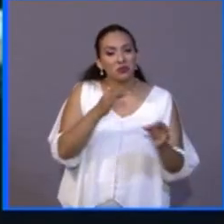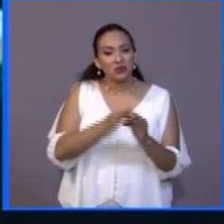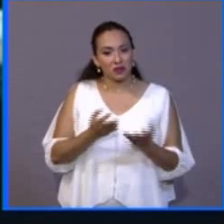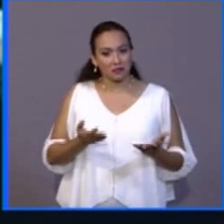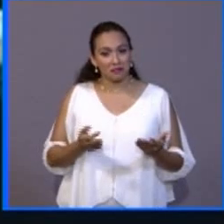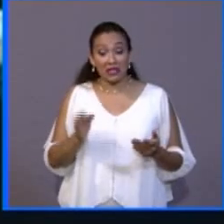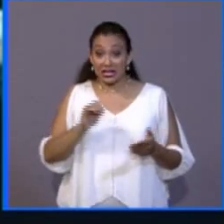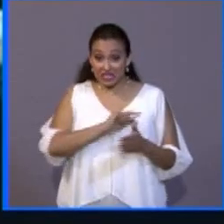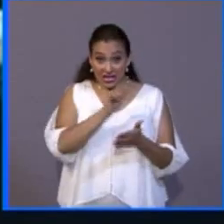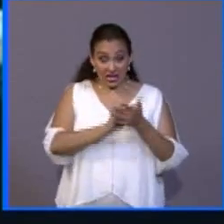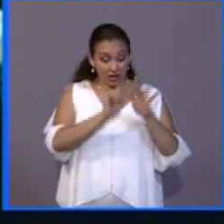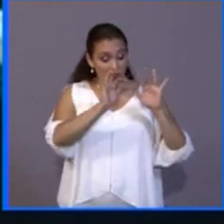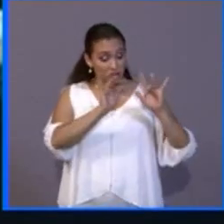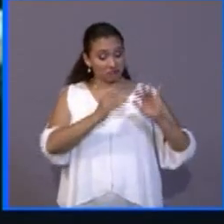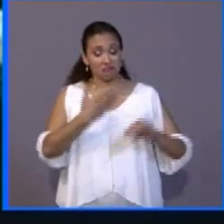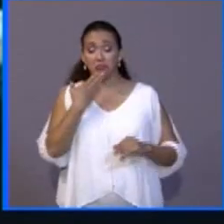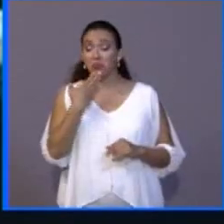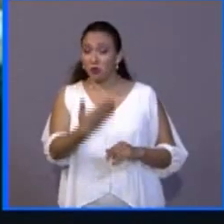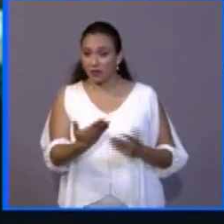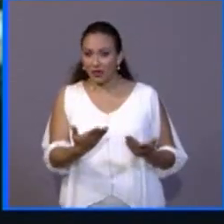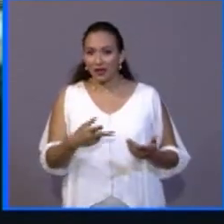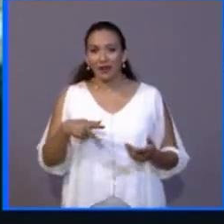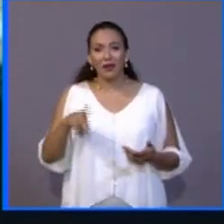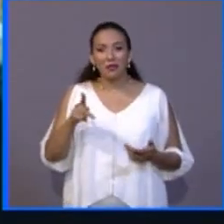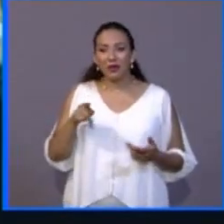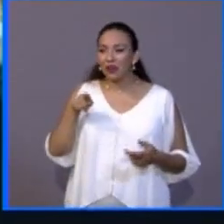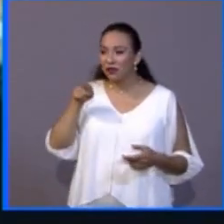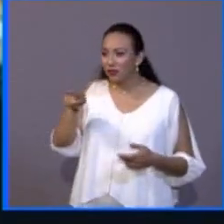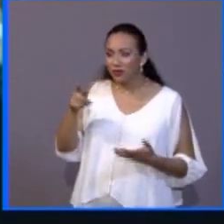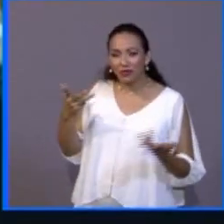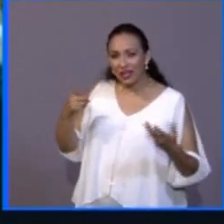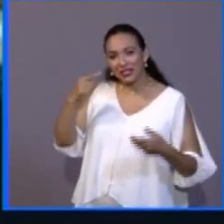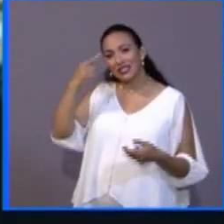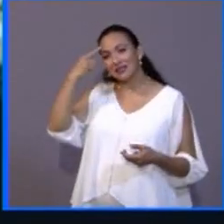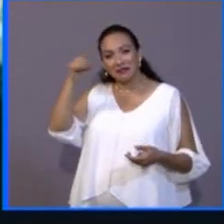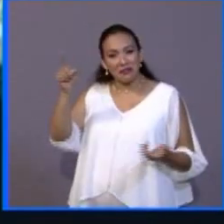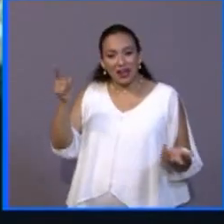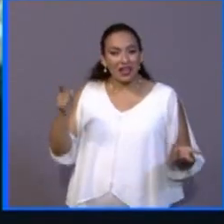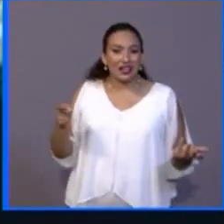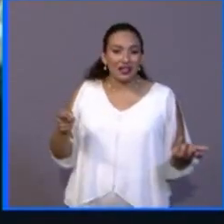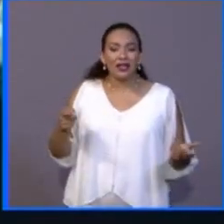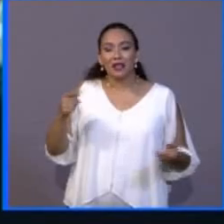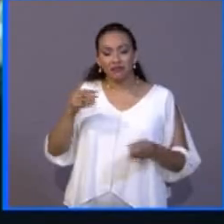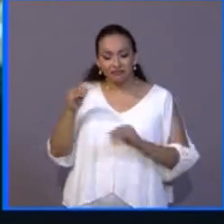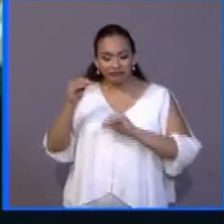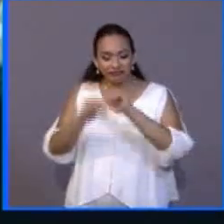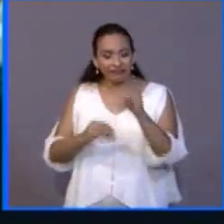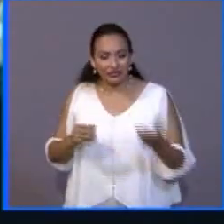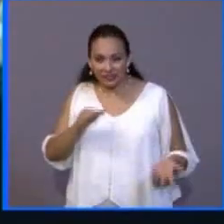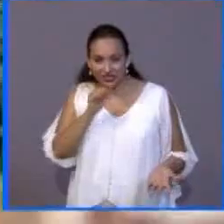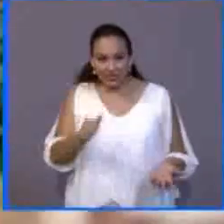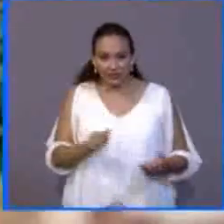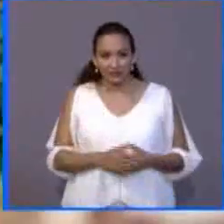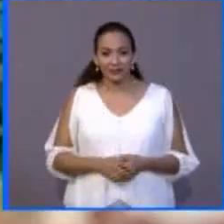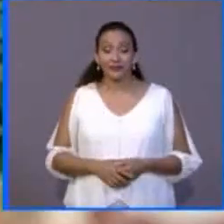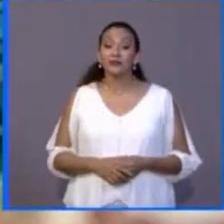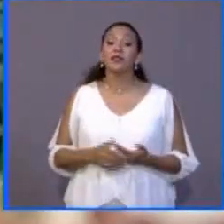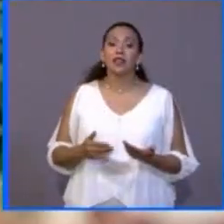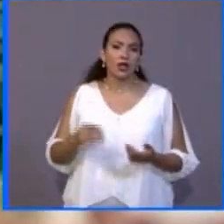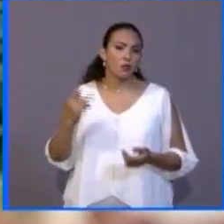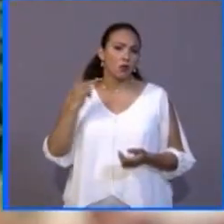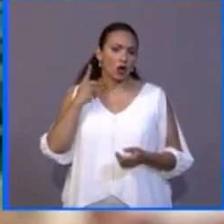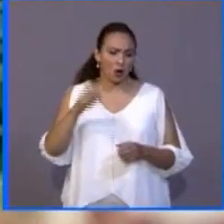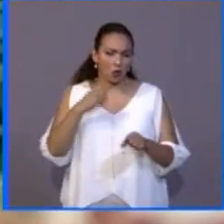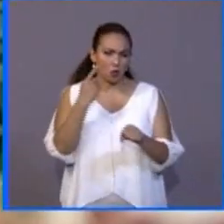por muy buena que sea, cuando no creas las condiciones adecuadas para que se implemente. La autora destacó que con voluntad